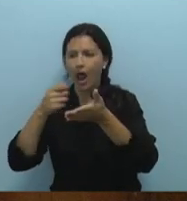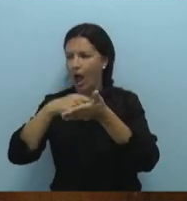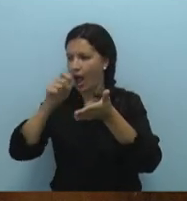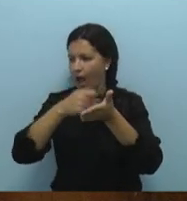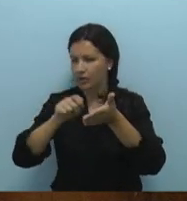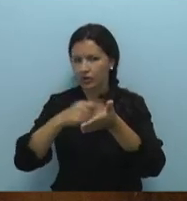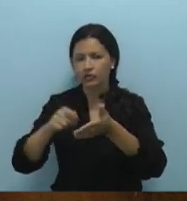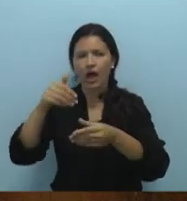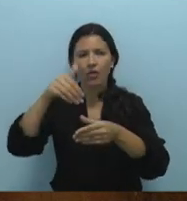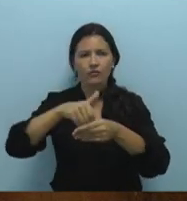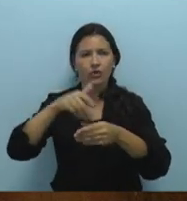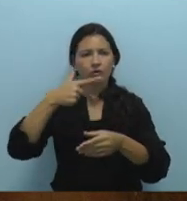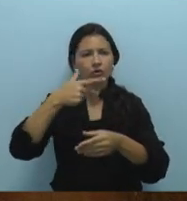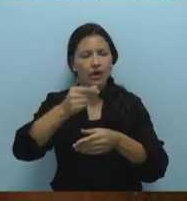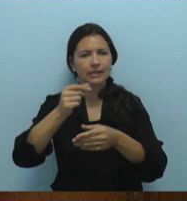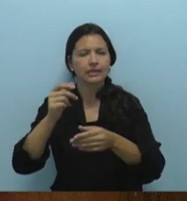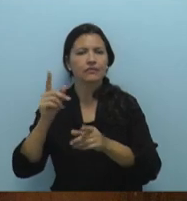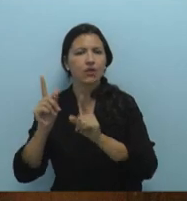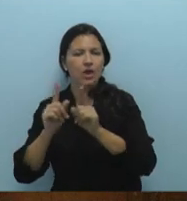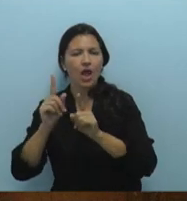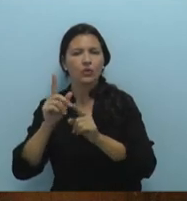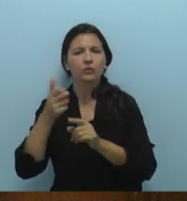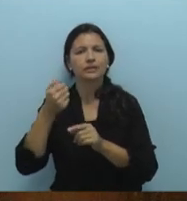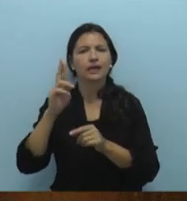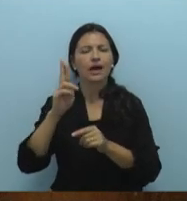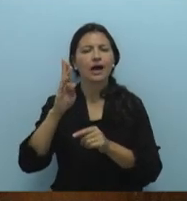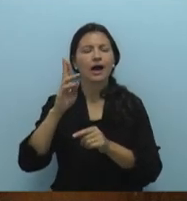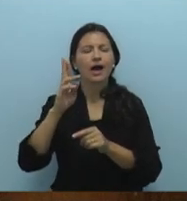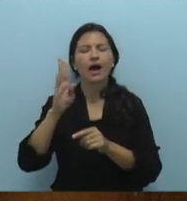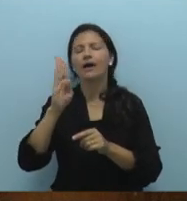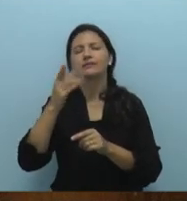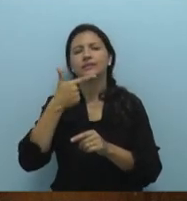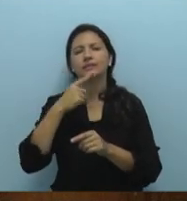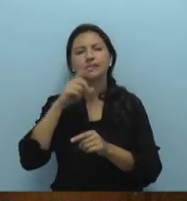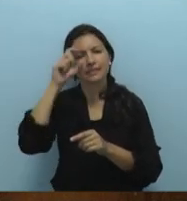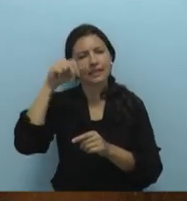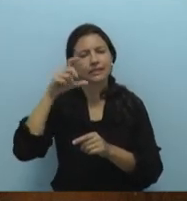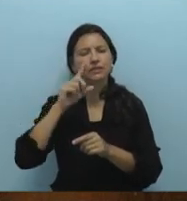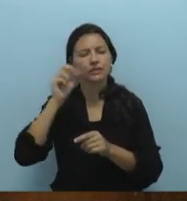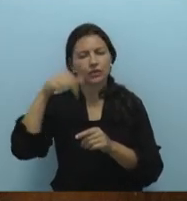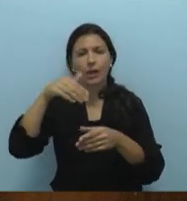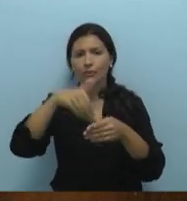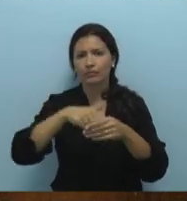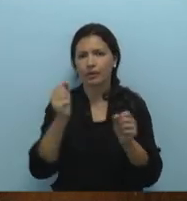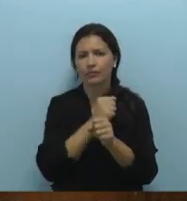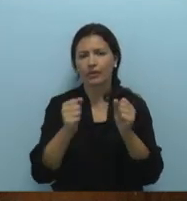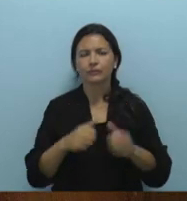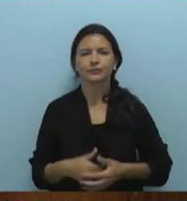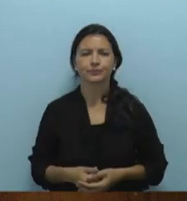destacado un voto negativo y las abstenciones que votamos. Así que, a votación, aprobado.